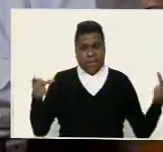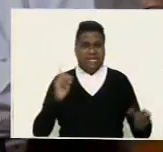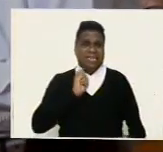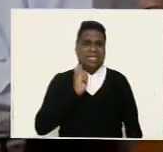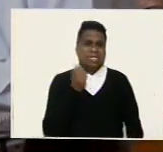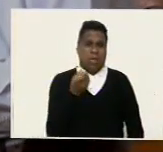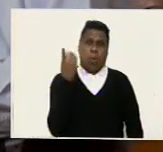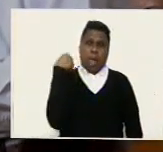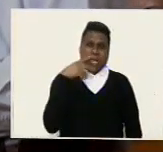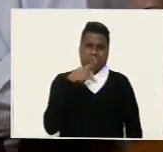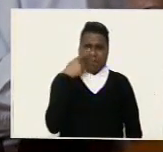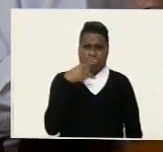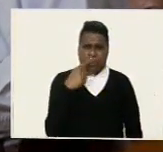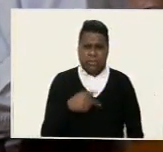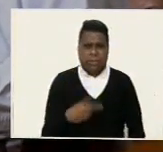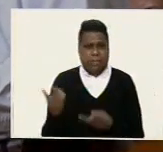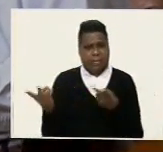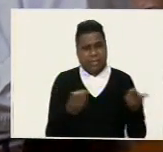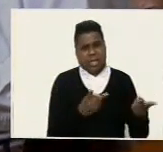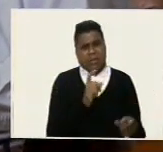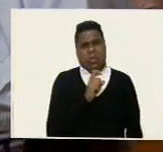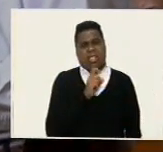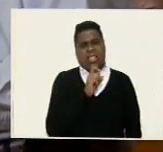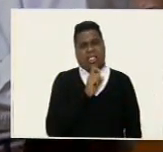me invitaron muy tarde,